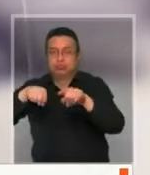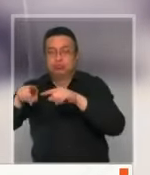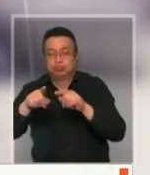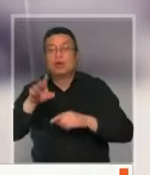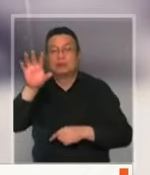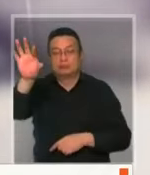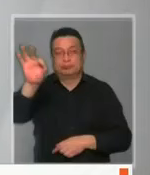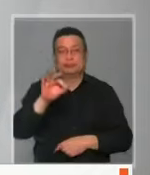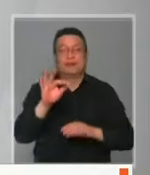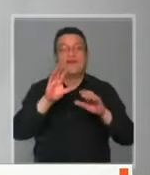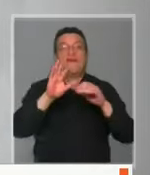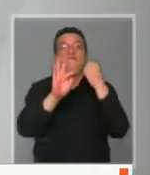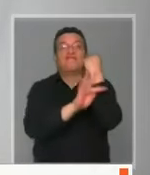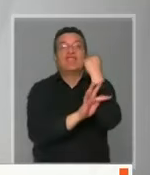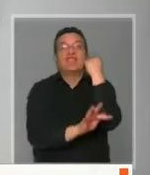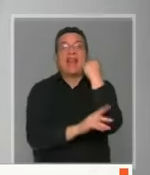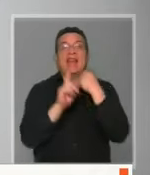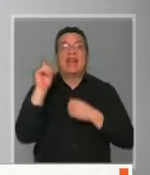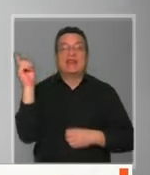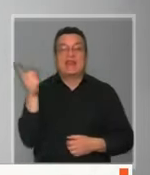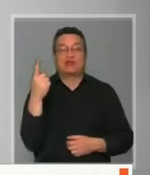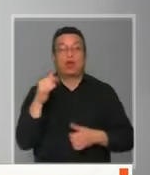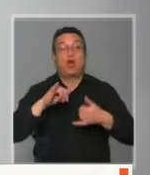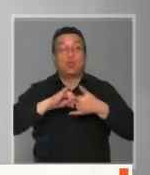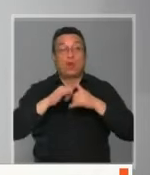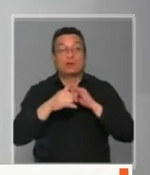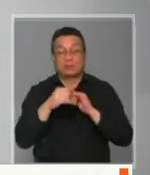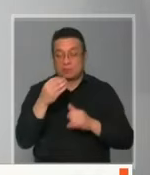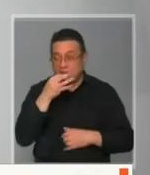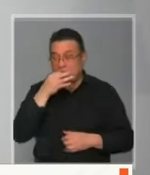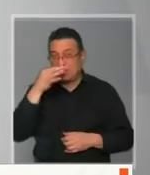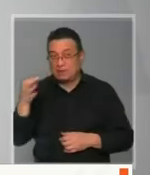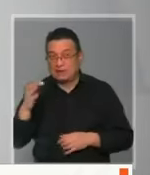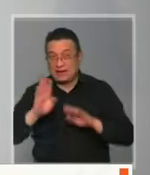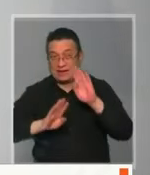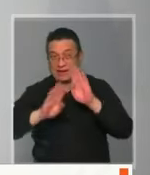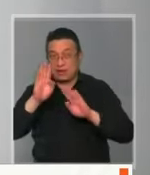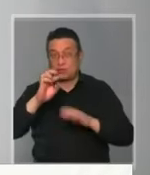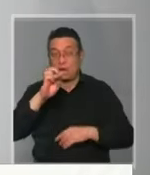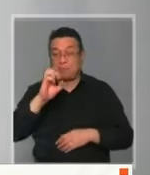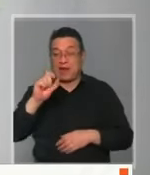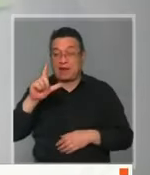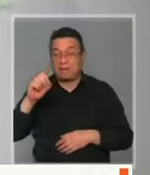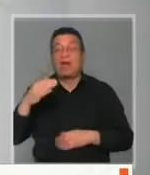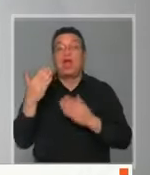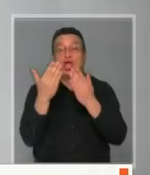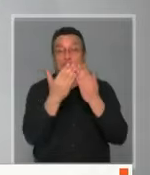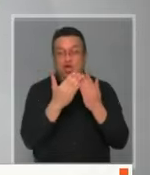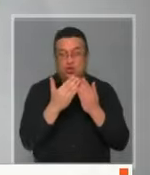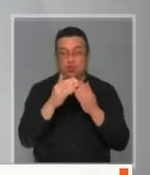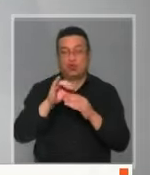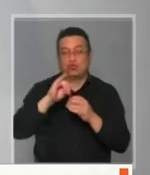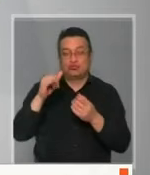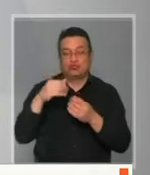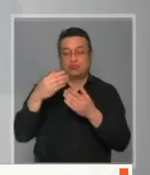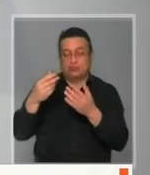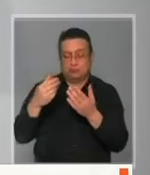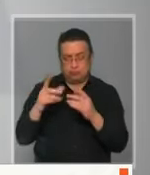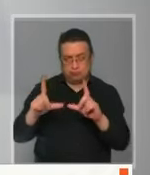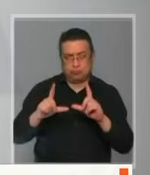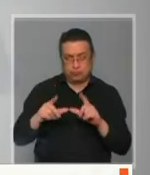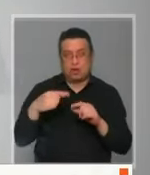del fiscal nacional. A través de WhatsApp le menciona al entonces candidato Carlos Palma estudios de posgrado y el cargo al mando de la Fiscalía Centro